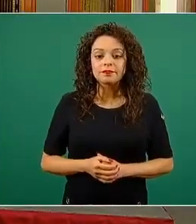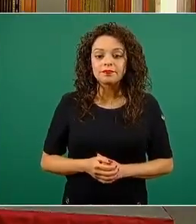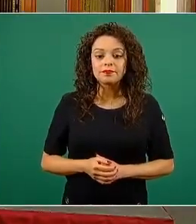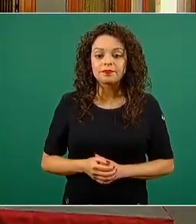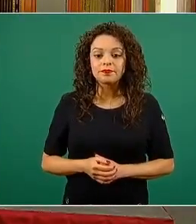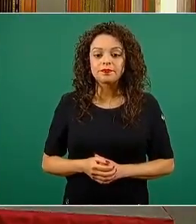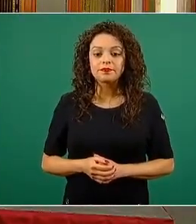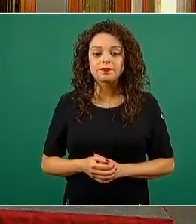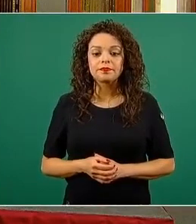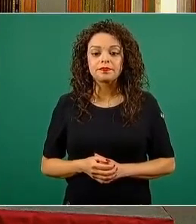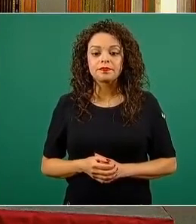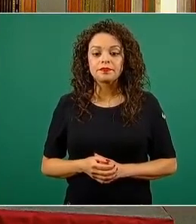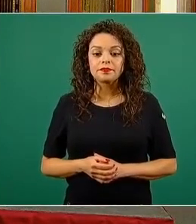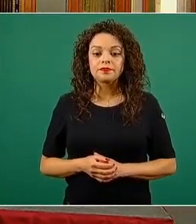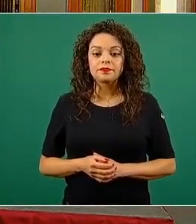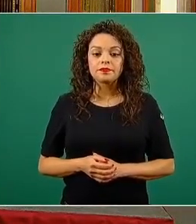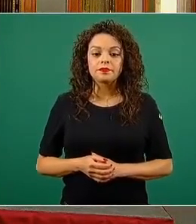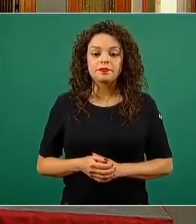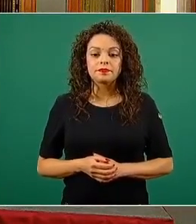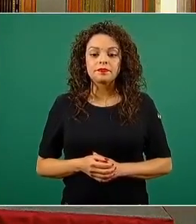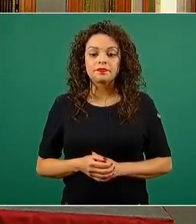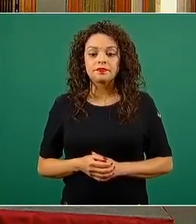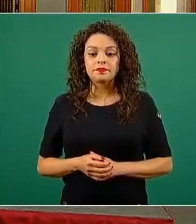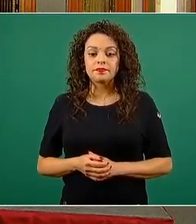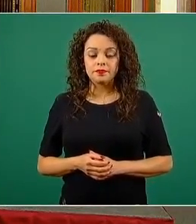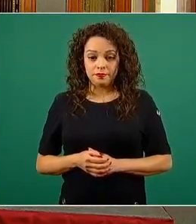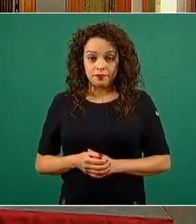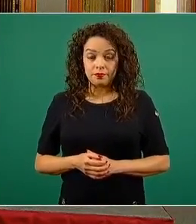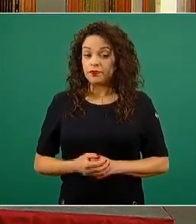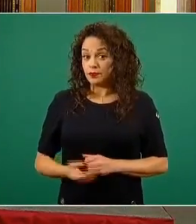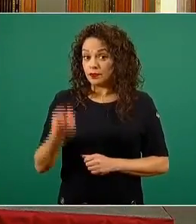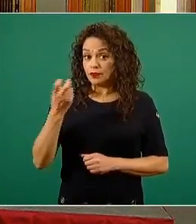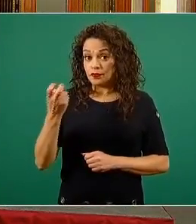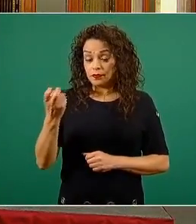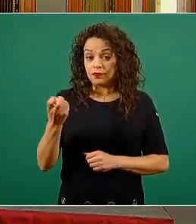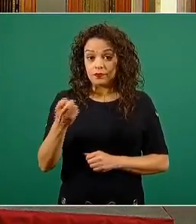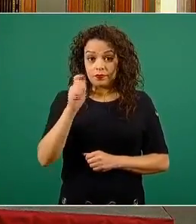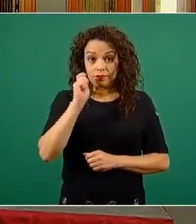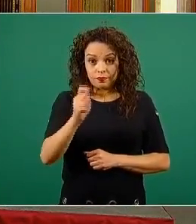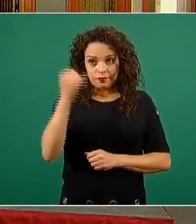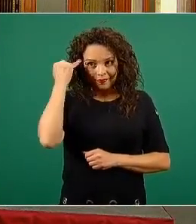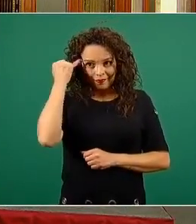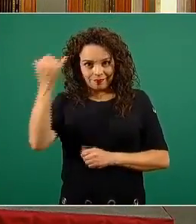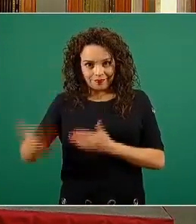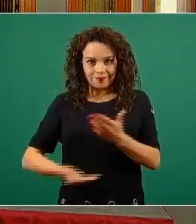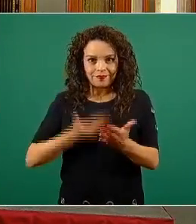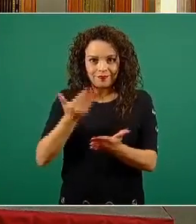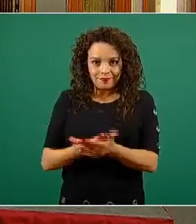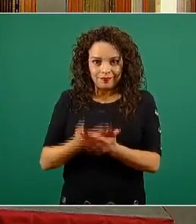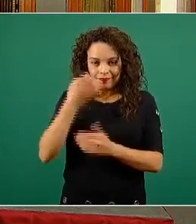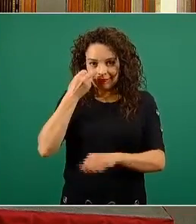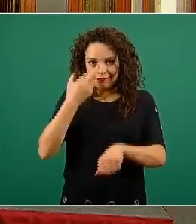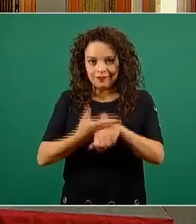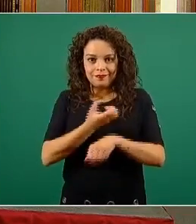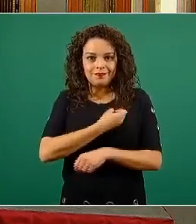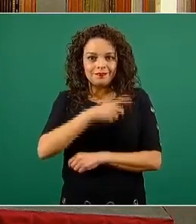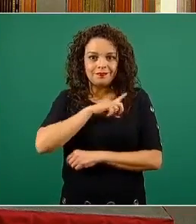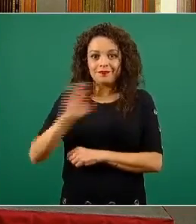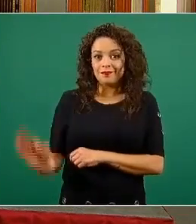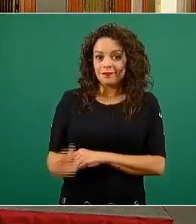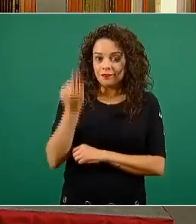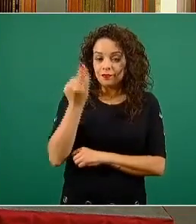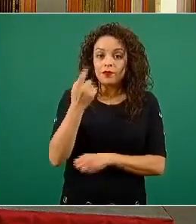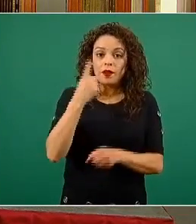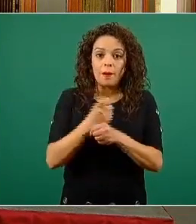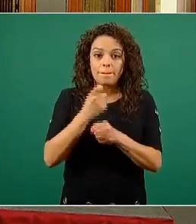comento. Evidentemente, esta idea que ha presentado la Secretaría de Salud Federal de iniciar la vacunación primero con el personal de la